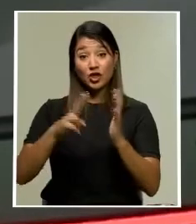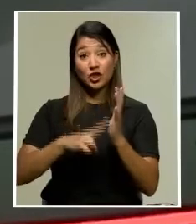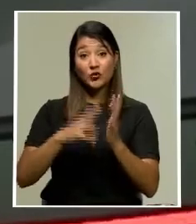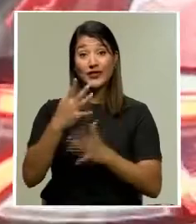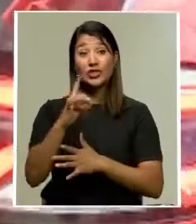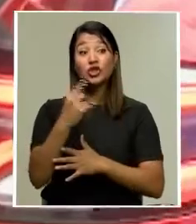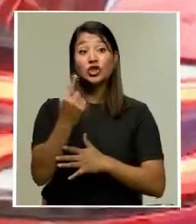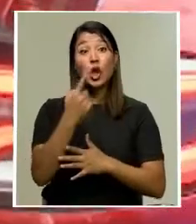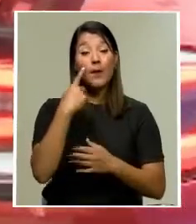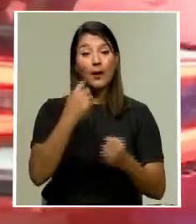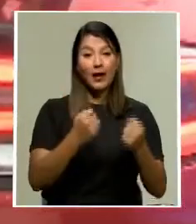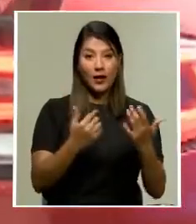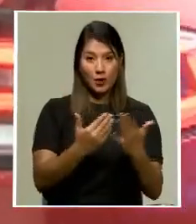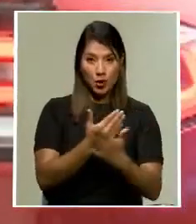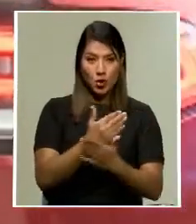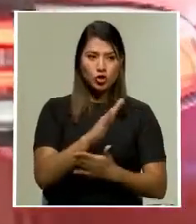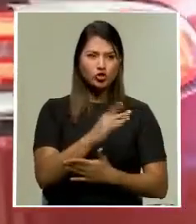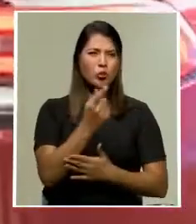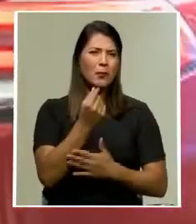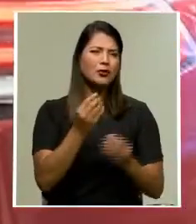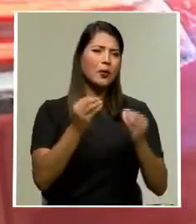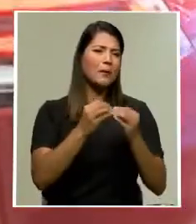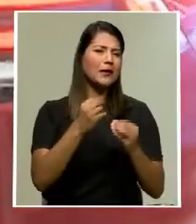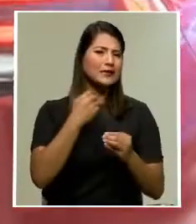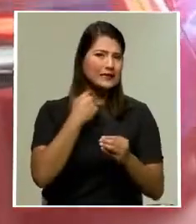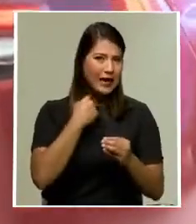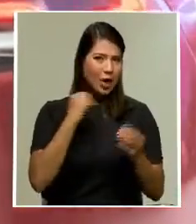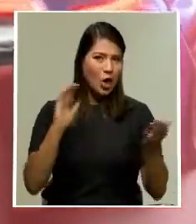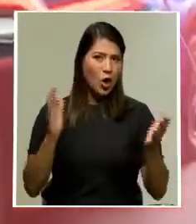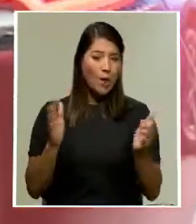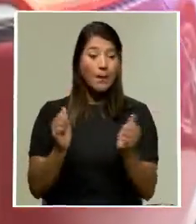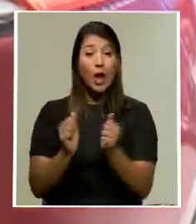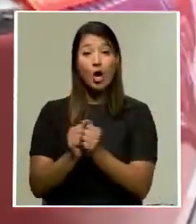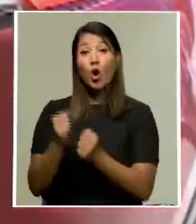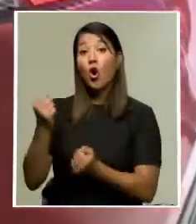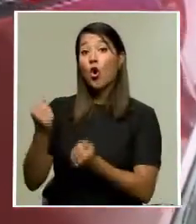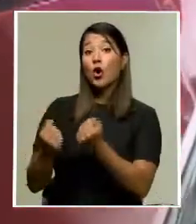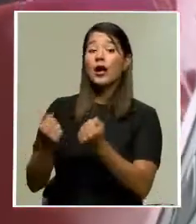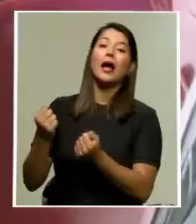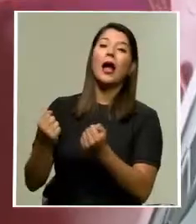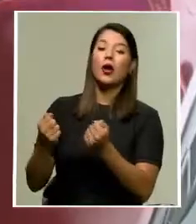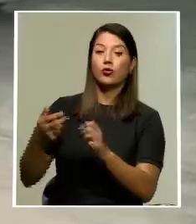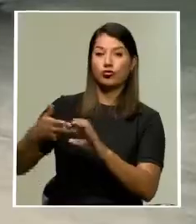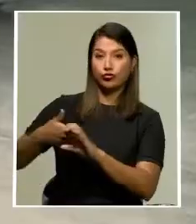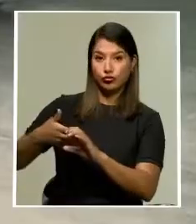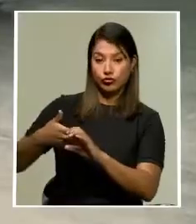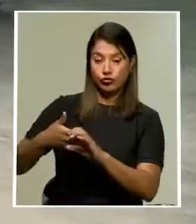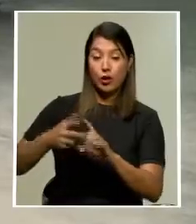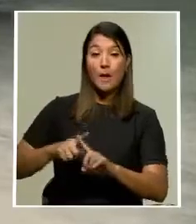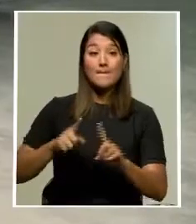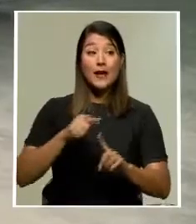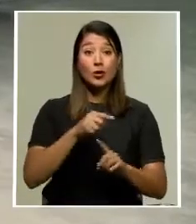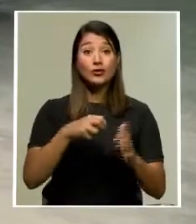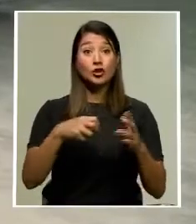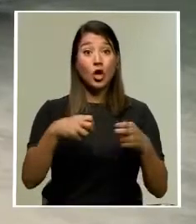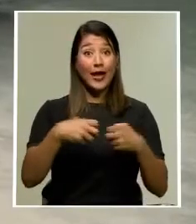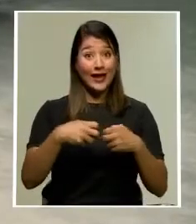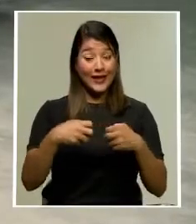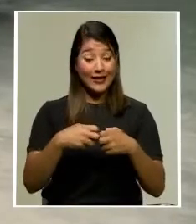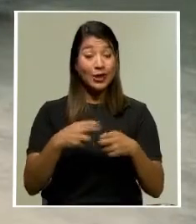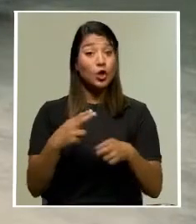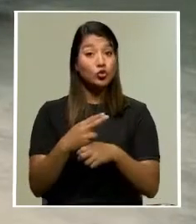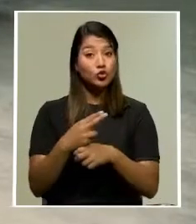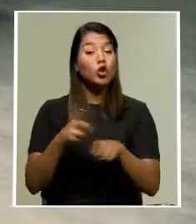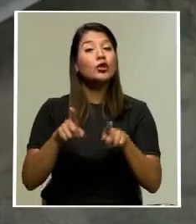carros nuevos, cuyo precio de por sí es más elevado en comparación con los vehículos a base de hidrocarburos. Aunque los eléctricos usados también gozan de